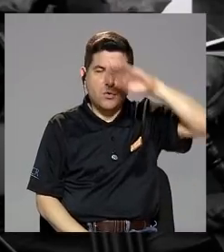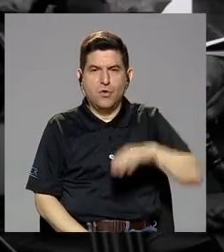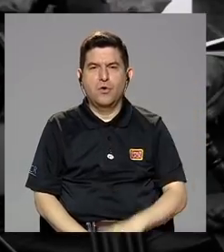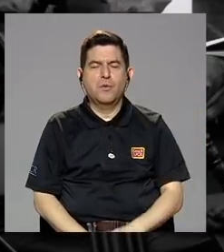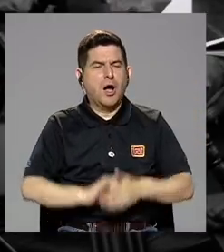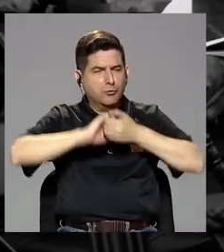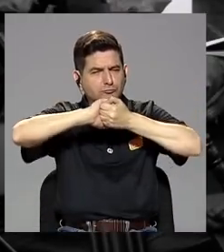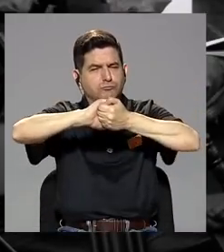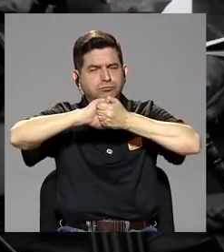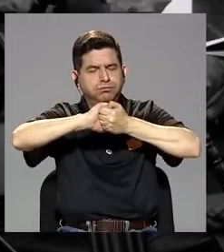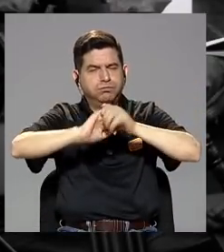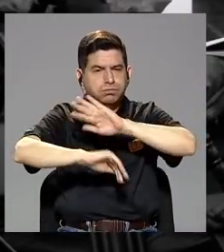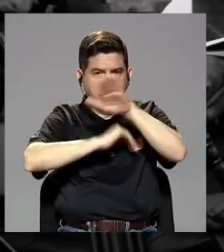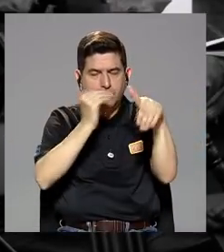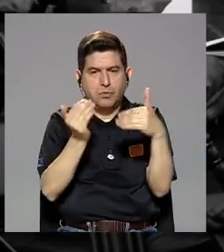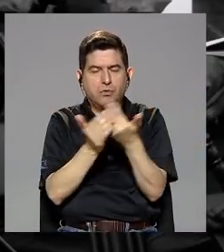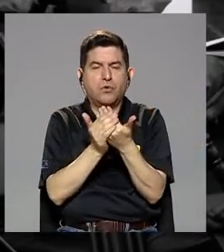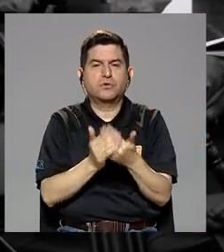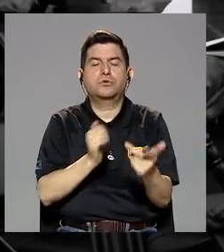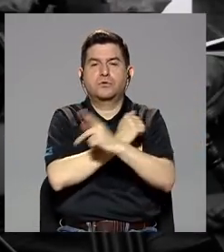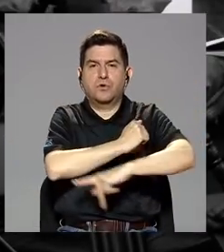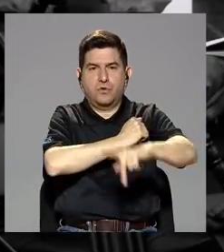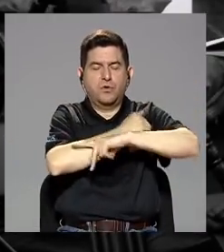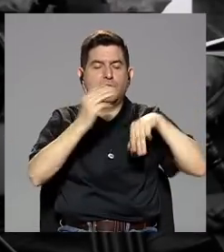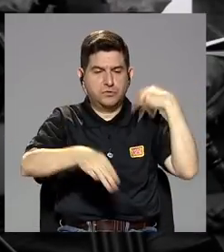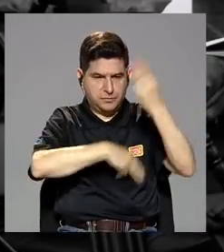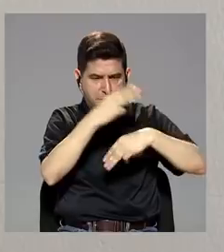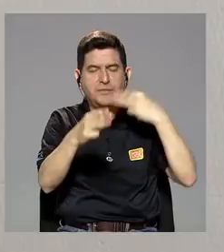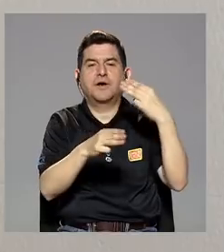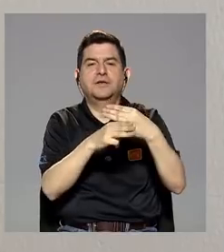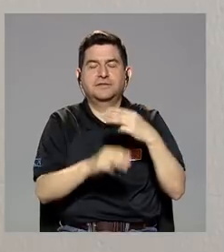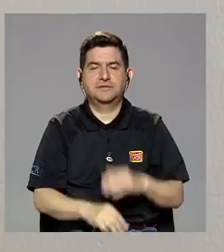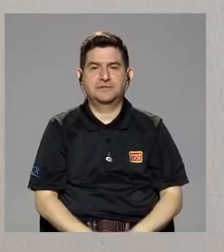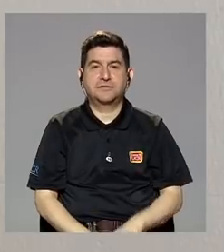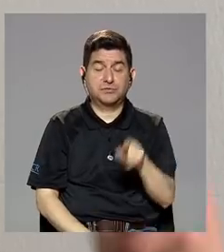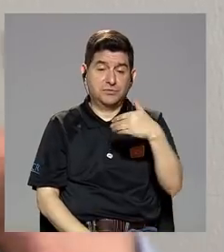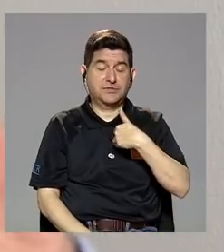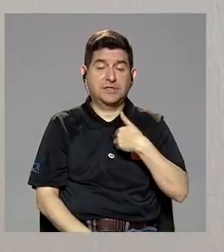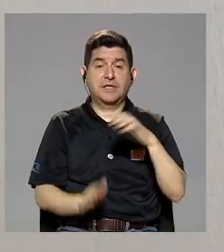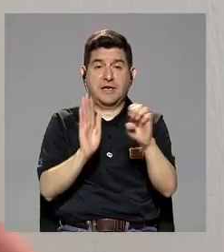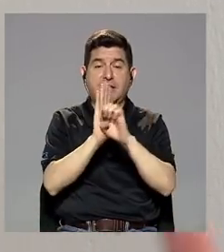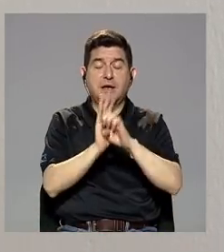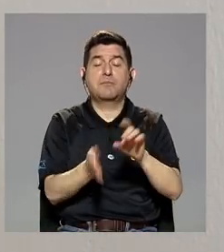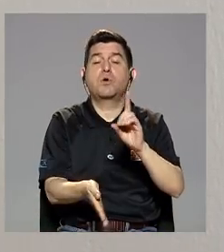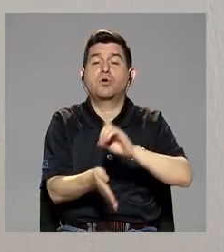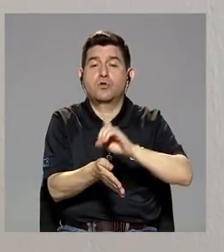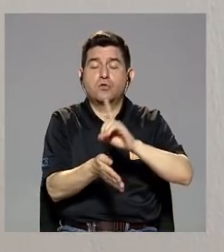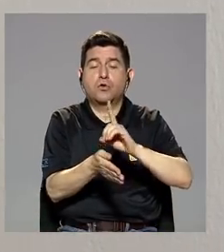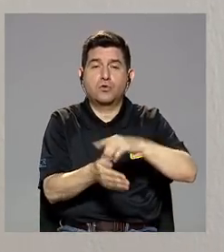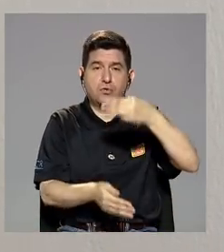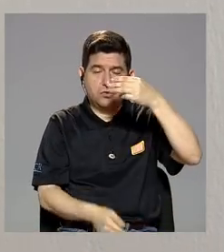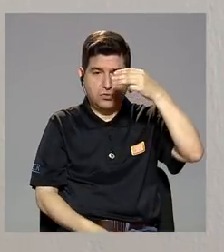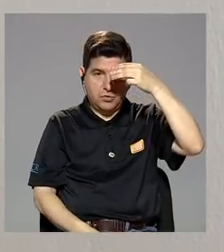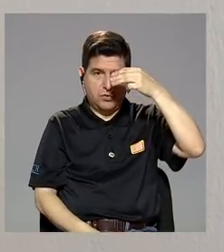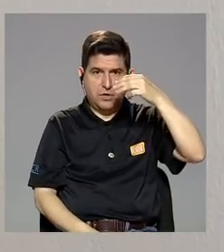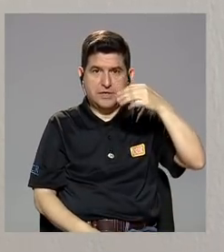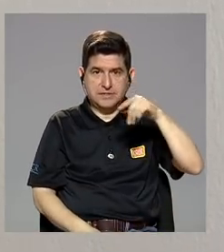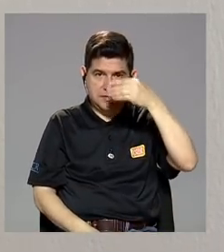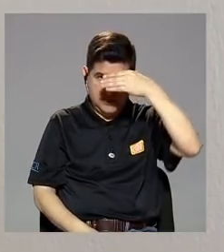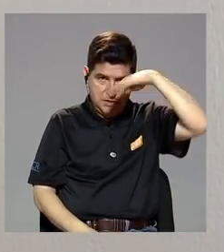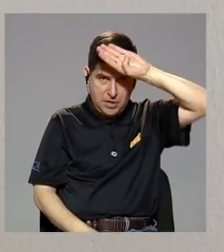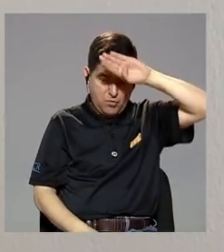juego muy solidaria con todos los países del mundo ustedes tienen el ejemplo de los médicos cubanos que estaban en brasil